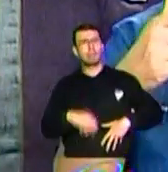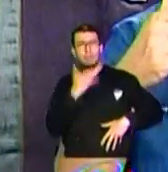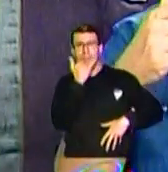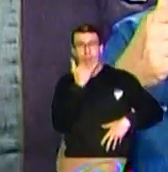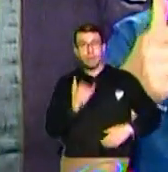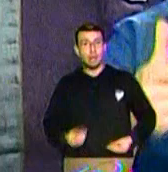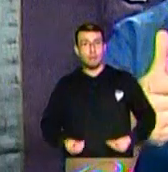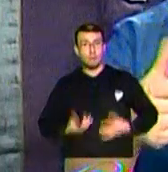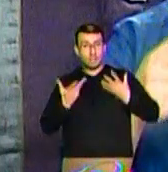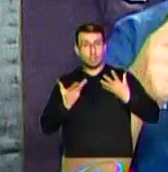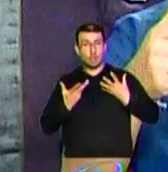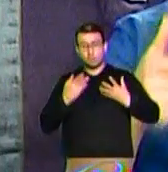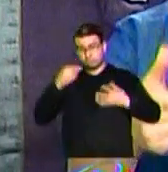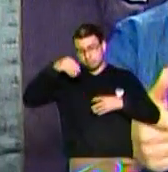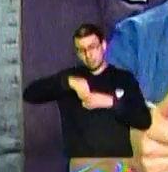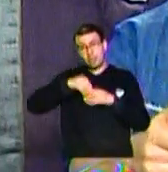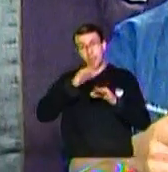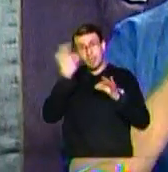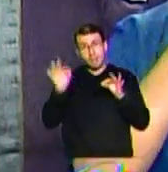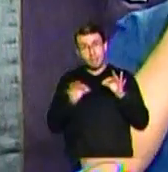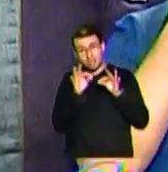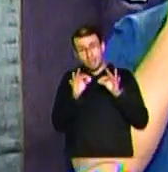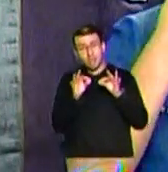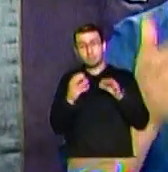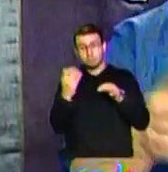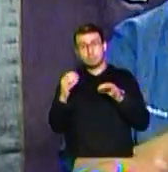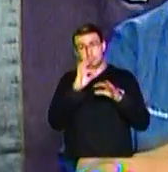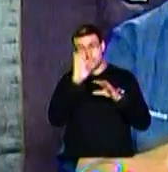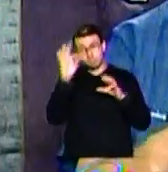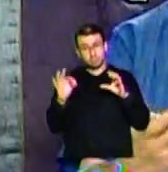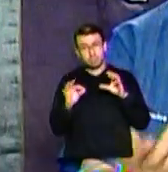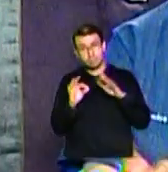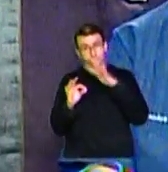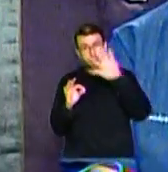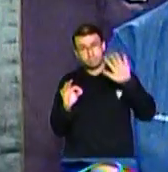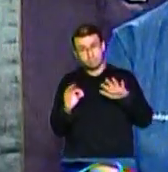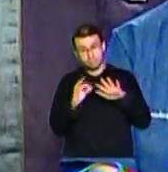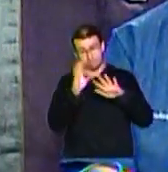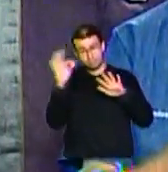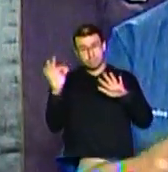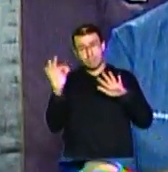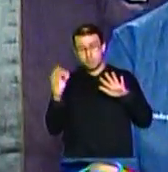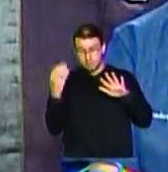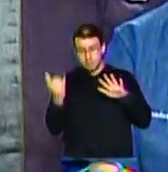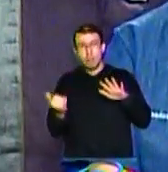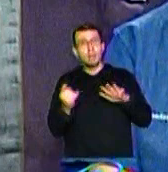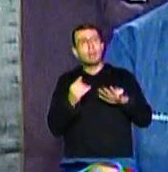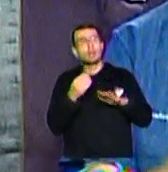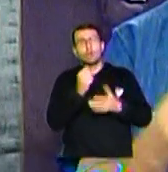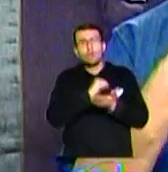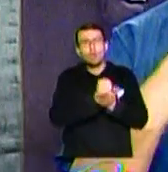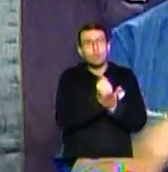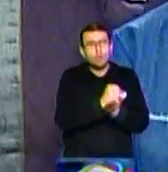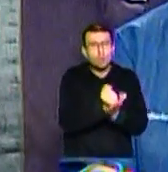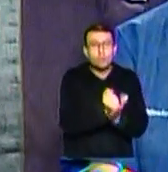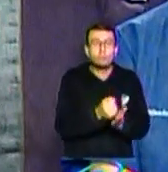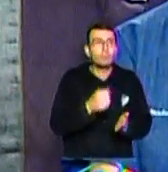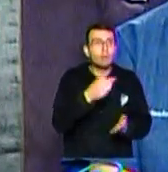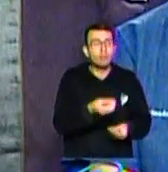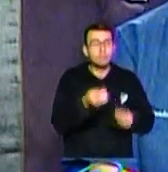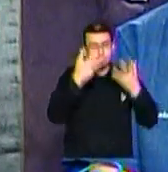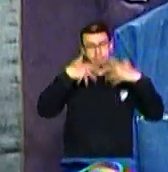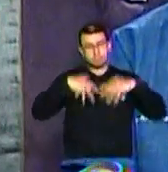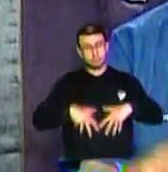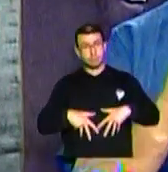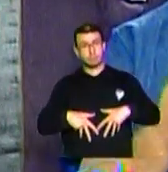a matar las bacterias que están causando la infección, por decir algo, tiene una herida infectada, entonces va a matar esas bacterias, pero igualmente también